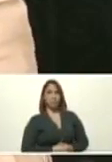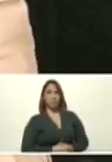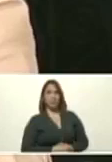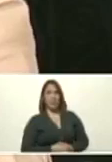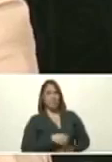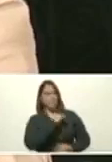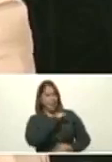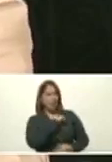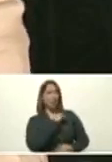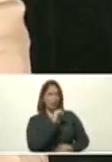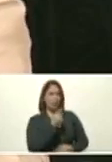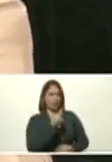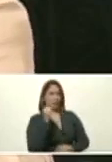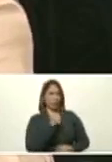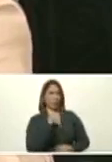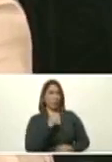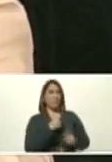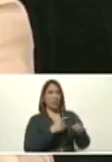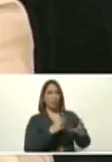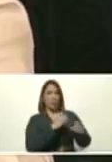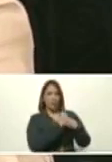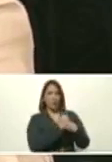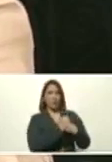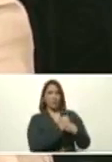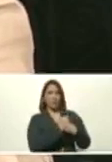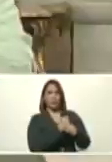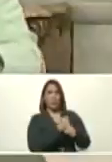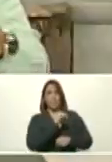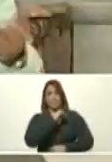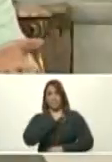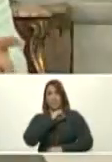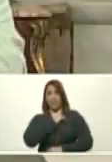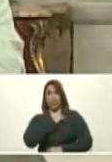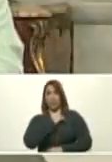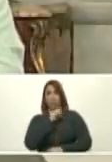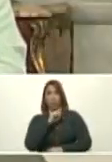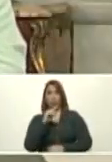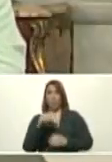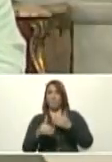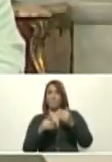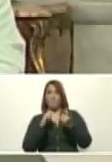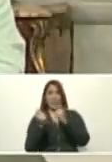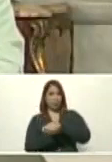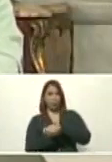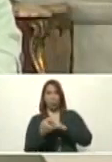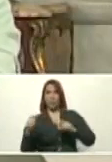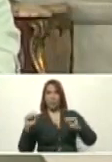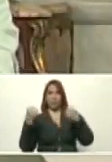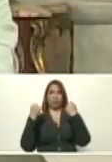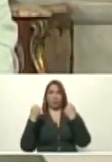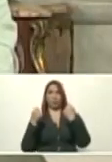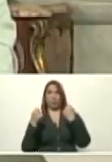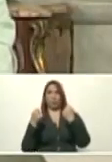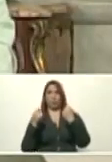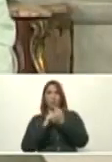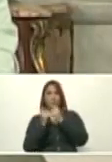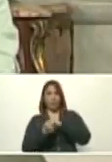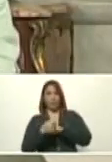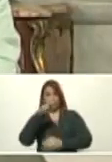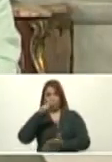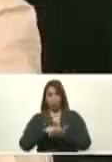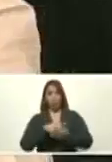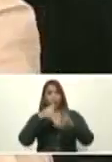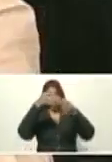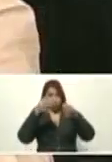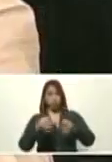miedo, pero bueno, la confianza que... ¿El miedo no pasó a la negación? No pasó a la negación. Pasó a la afirmación. A